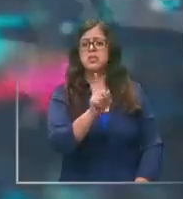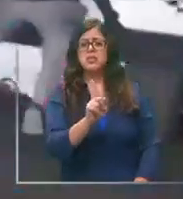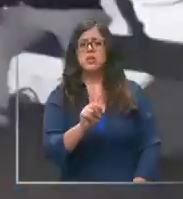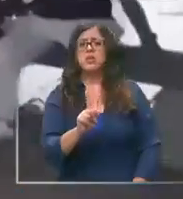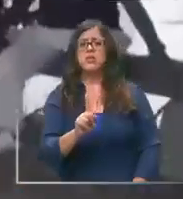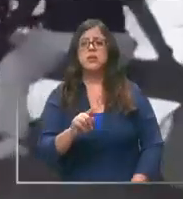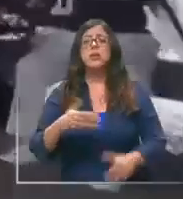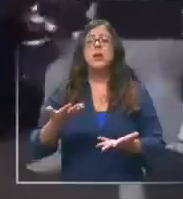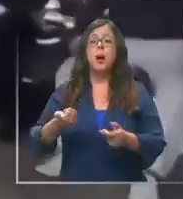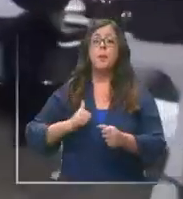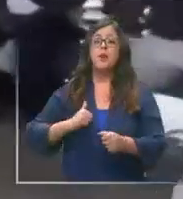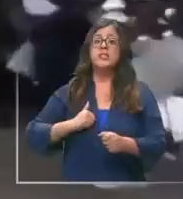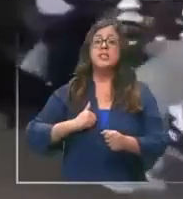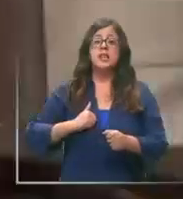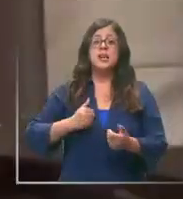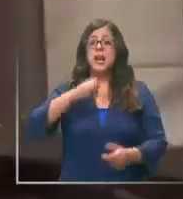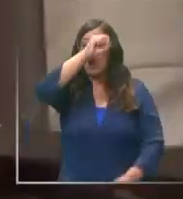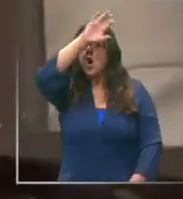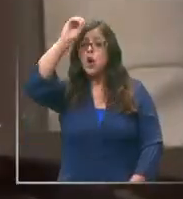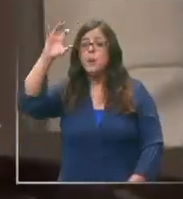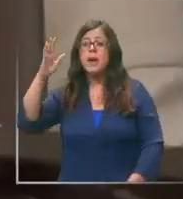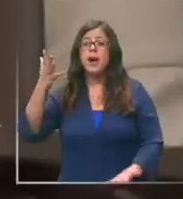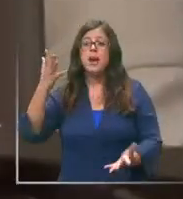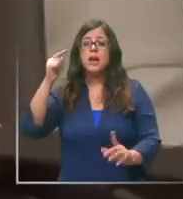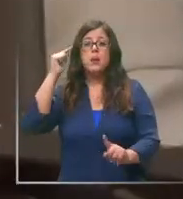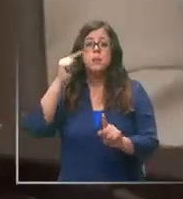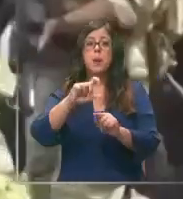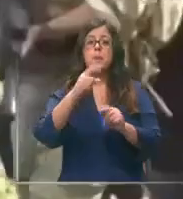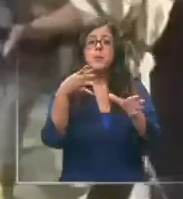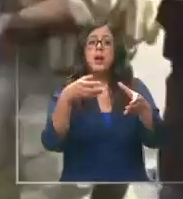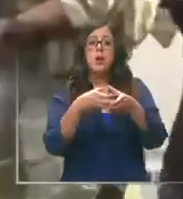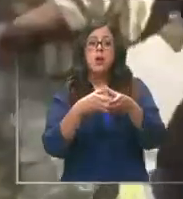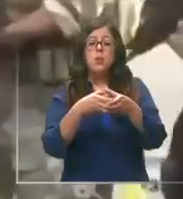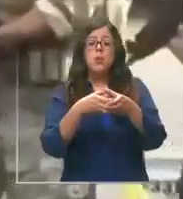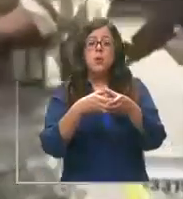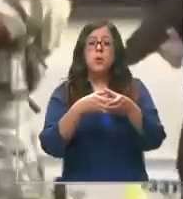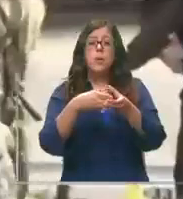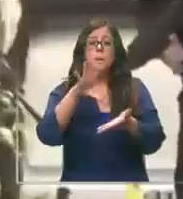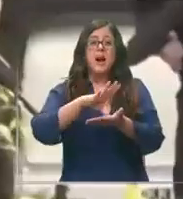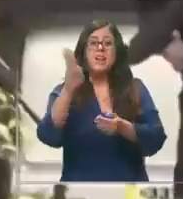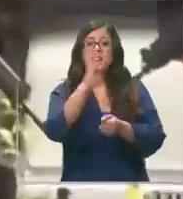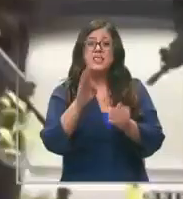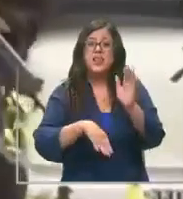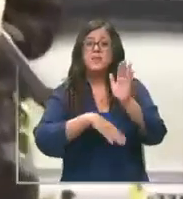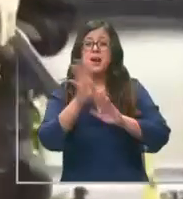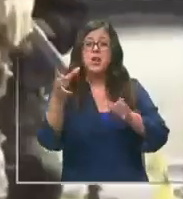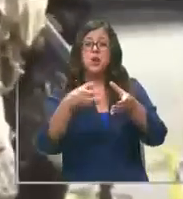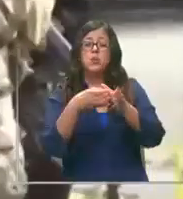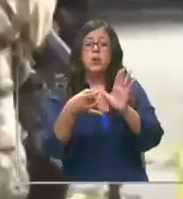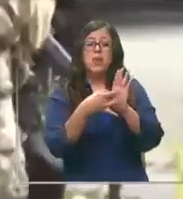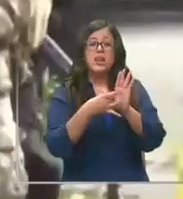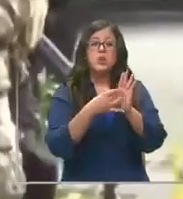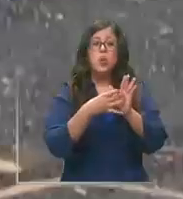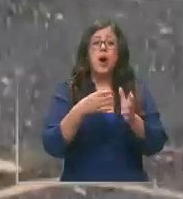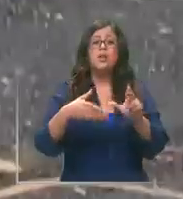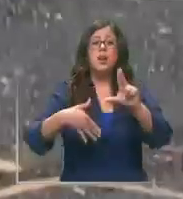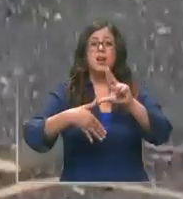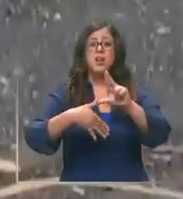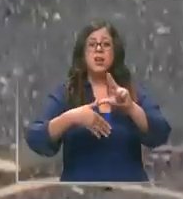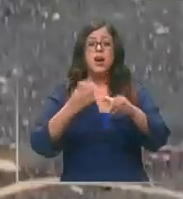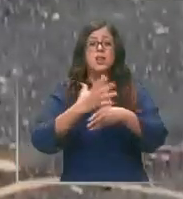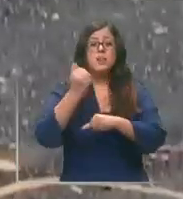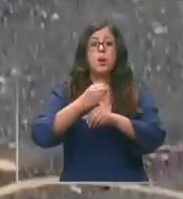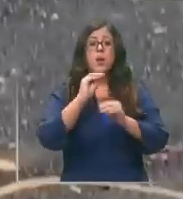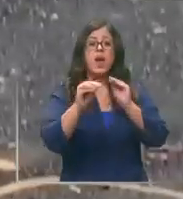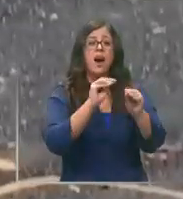Pese a que la policía colombiana apuntó al psc el primer Comando capital de Brasil mayor grupo criminal de latinoamérica desde Paraguay